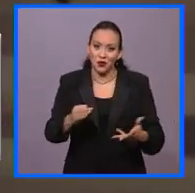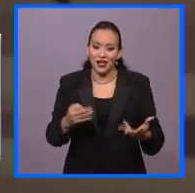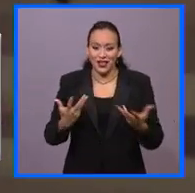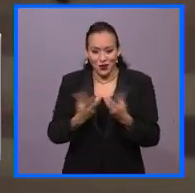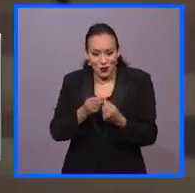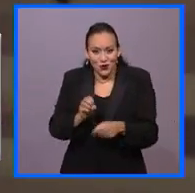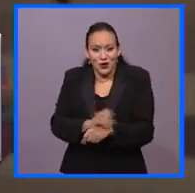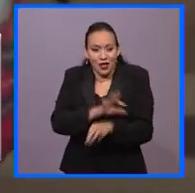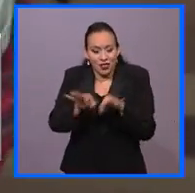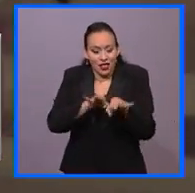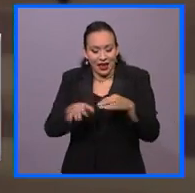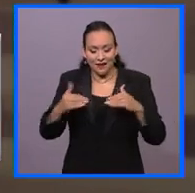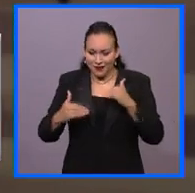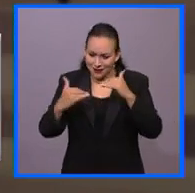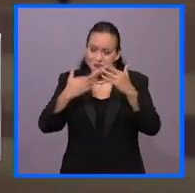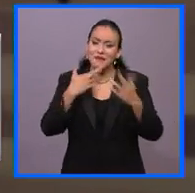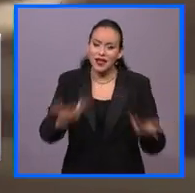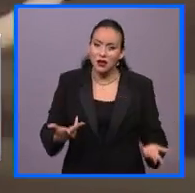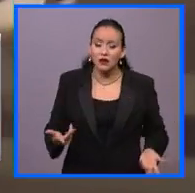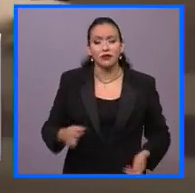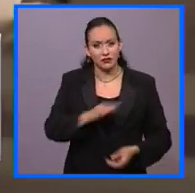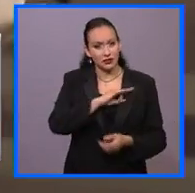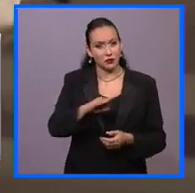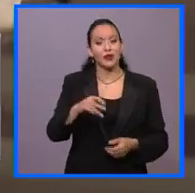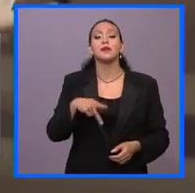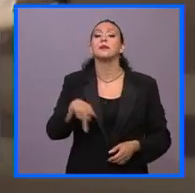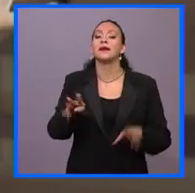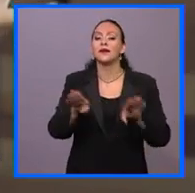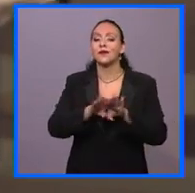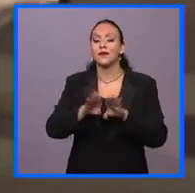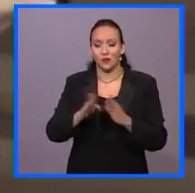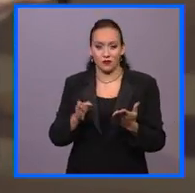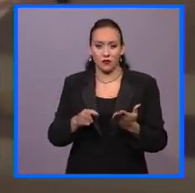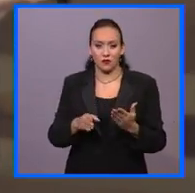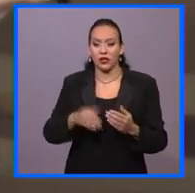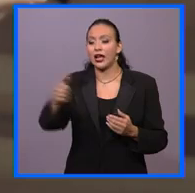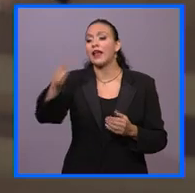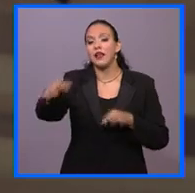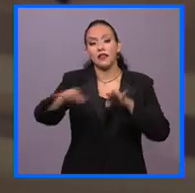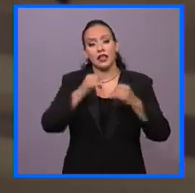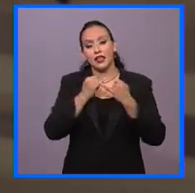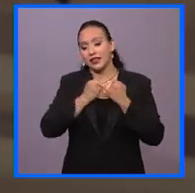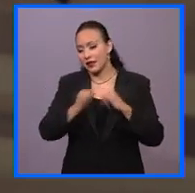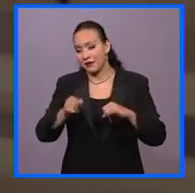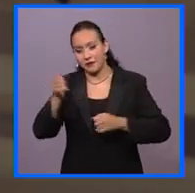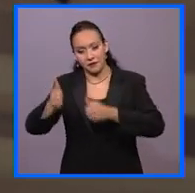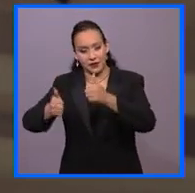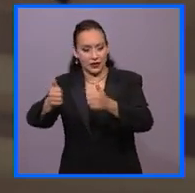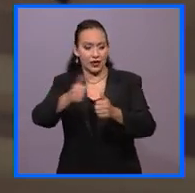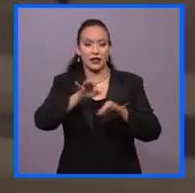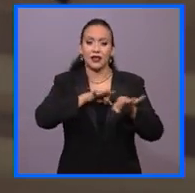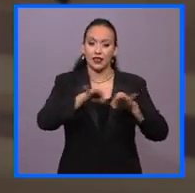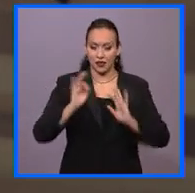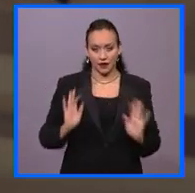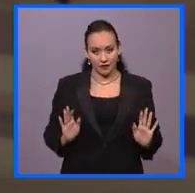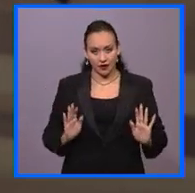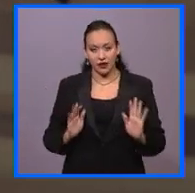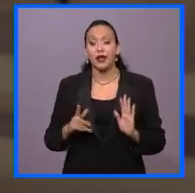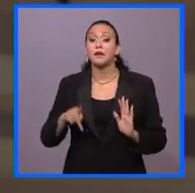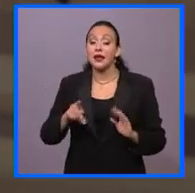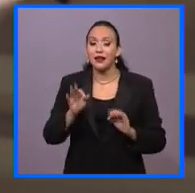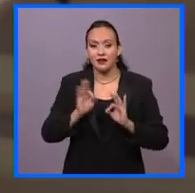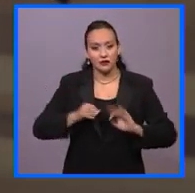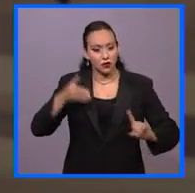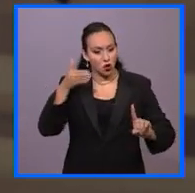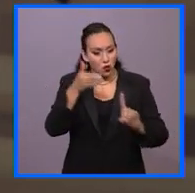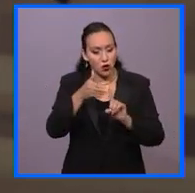hacer, más allá y con independencia de los desafíos que enfrentemos. Cada quien habla y reacciona